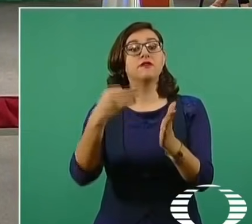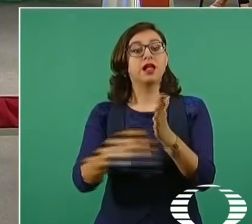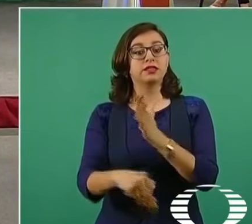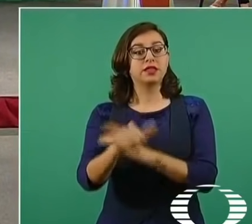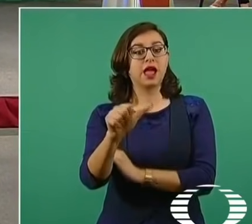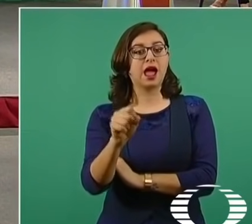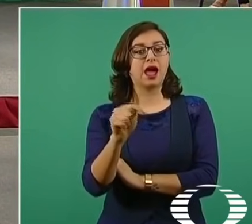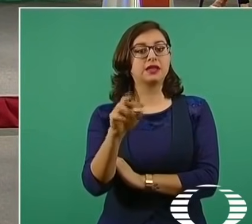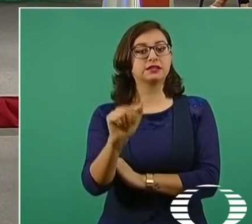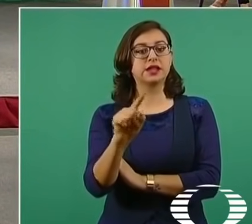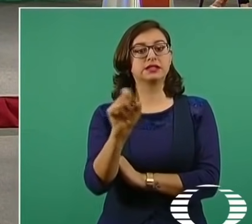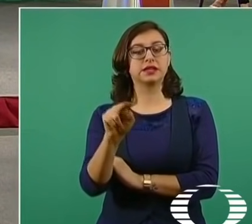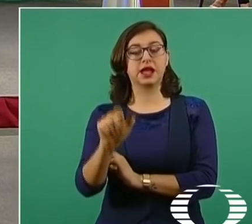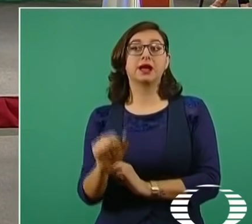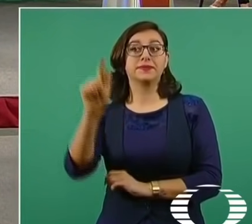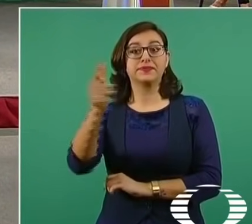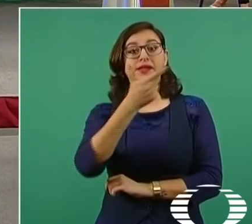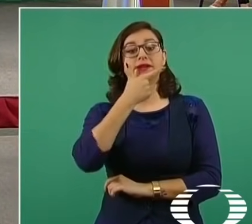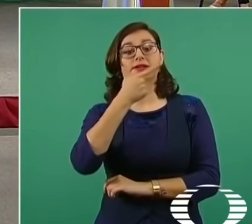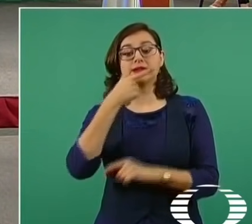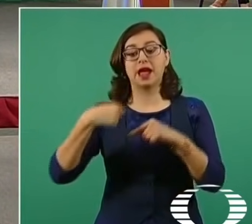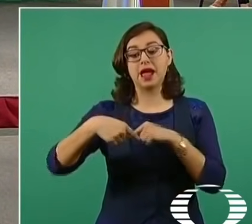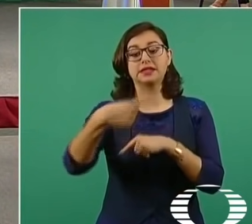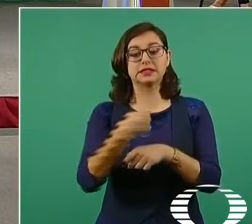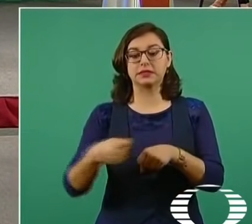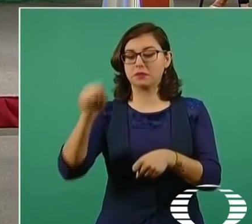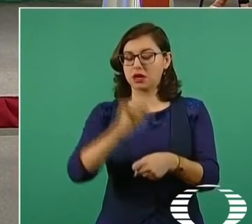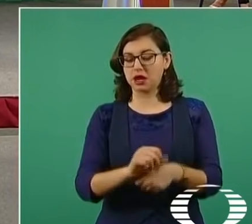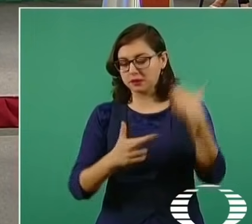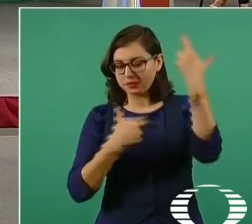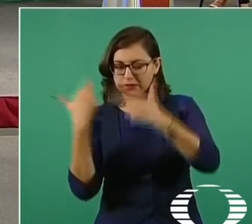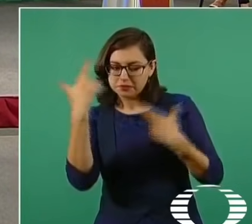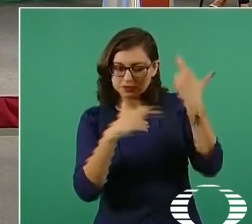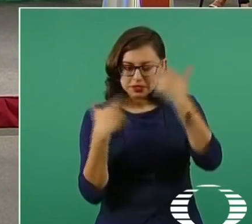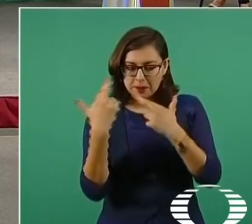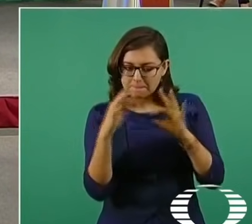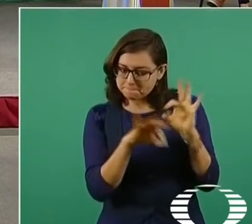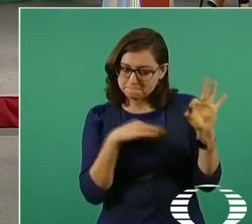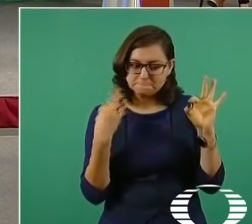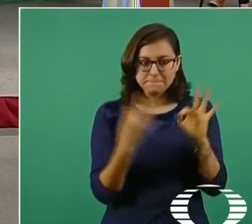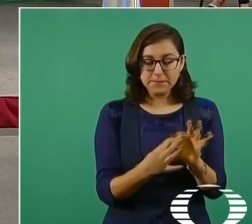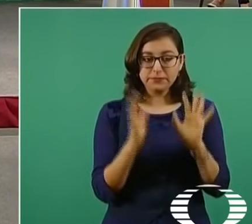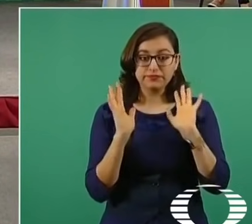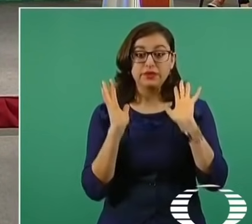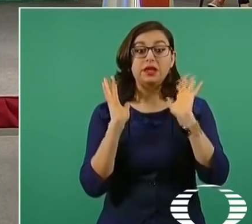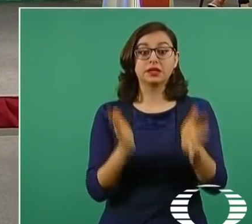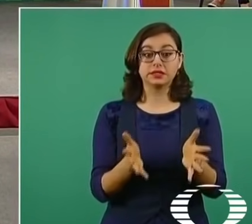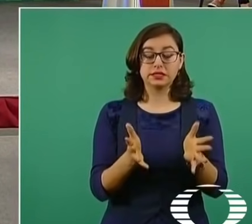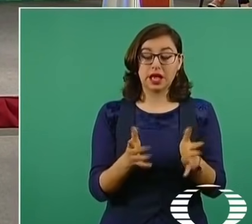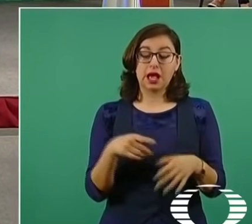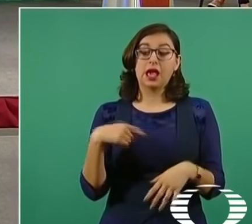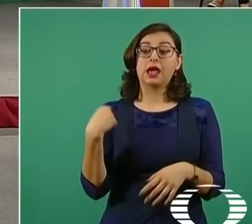AstraZeneca Londres, que estimamos debe ser esta semana, porque así nos lo dijeron, para que el fin de semana, por fin, de agosto